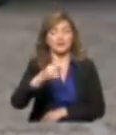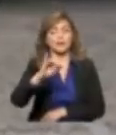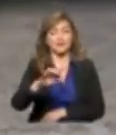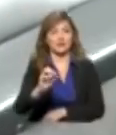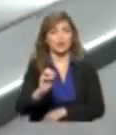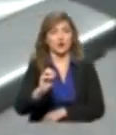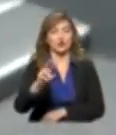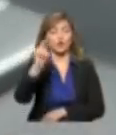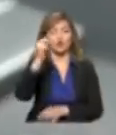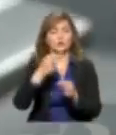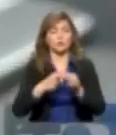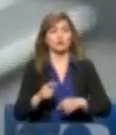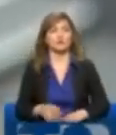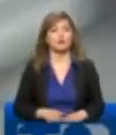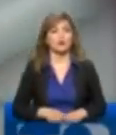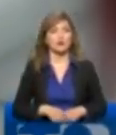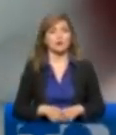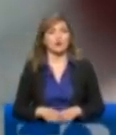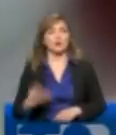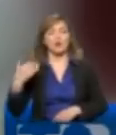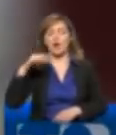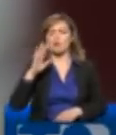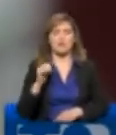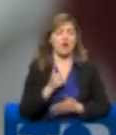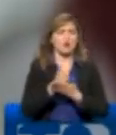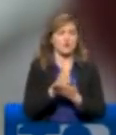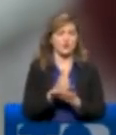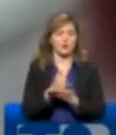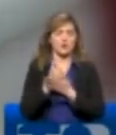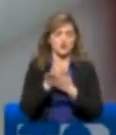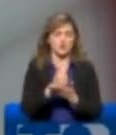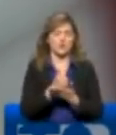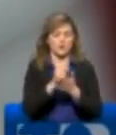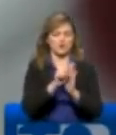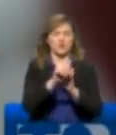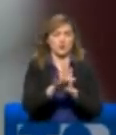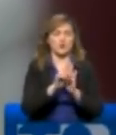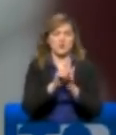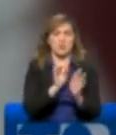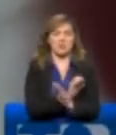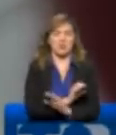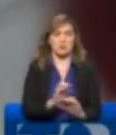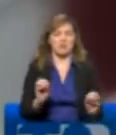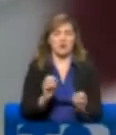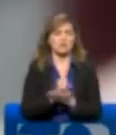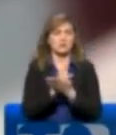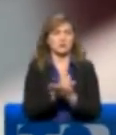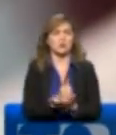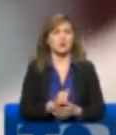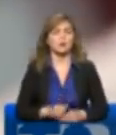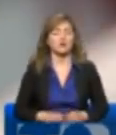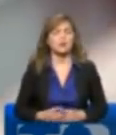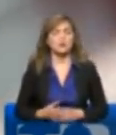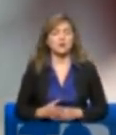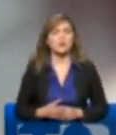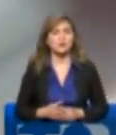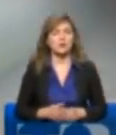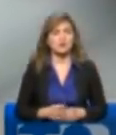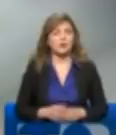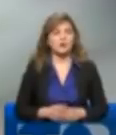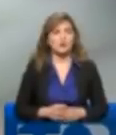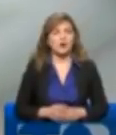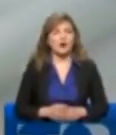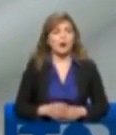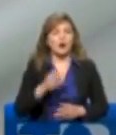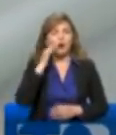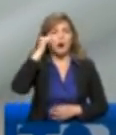Quito. Ayudas benéficas, todo eso, pero ya se ha agotado todo, las ayudas que han llegado, entonces nos